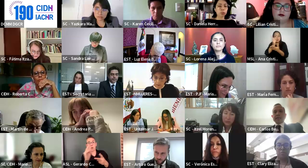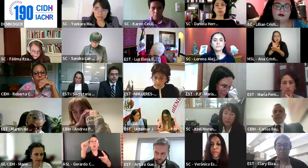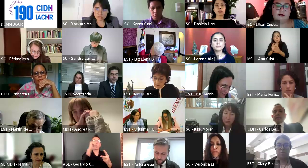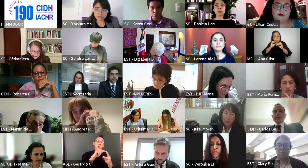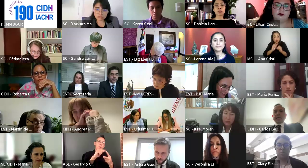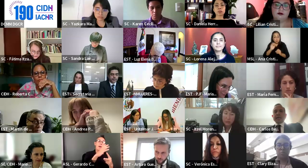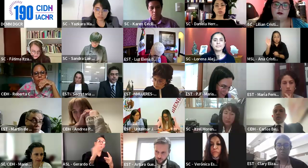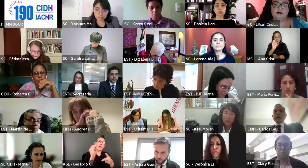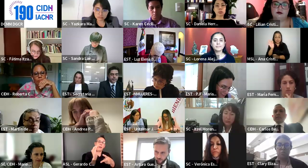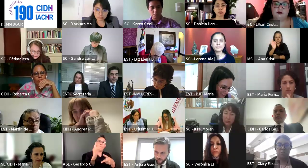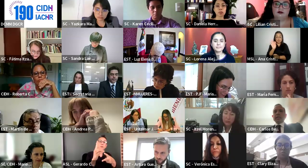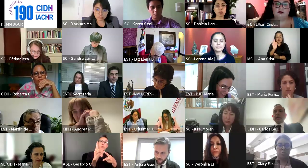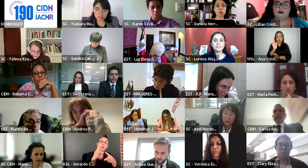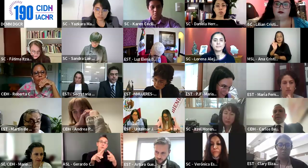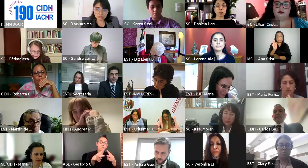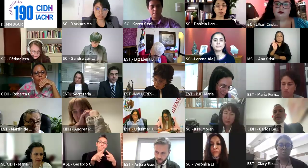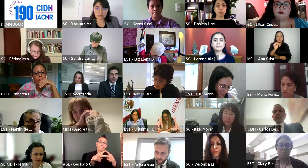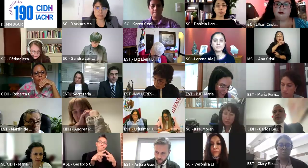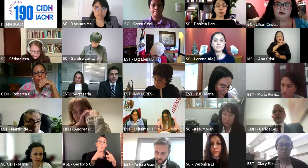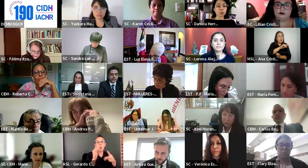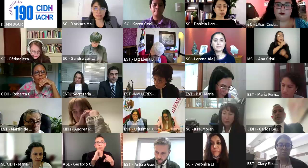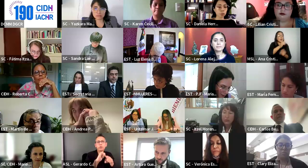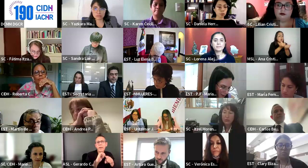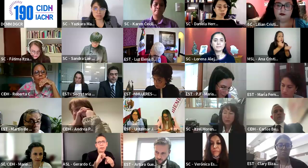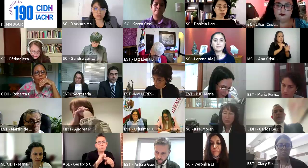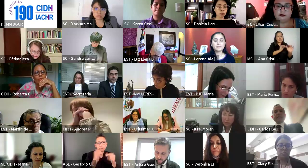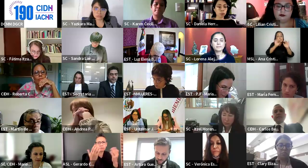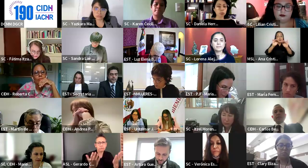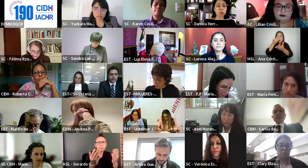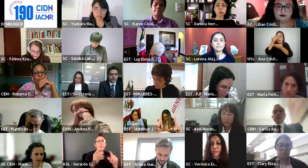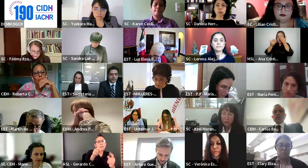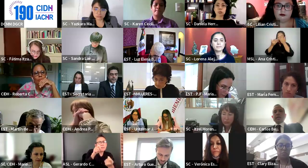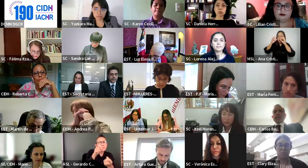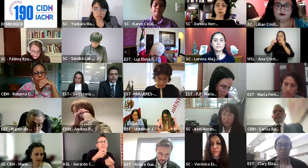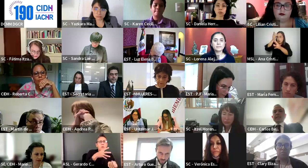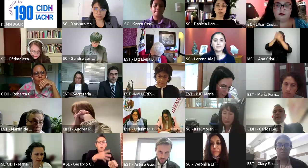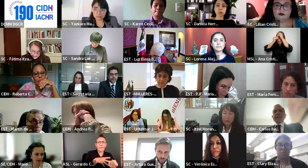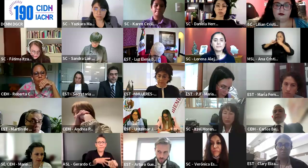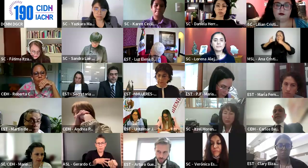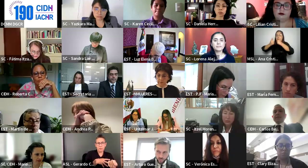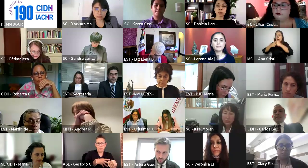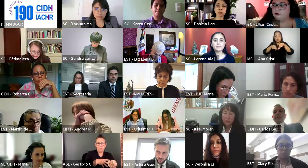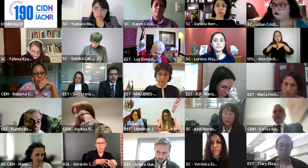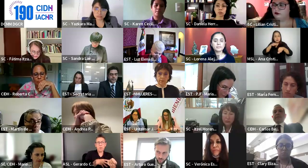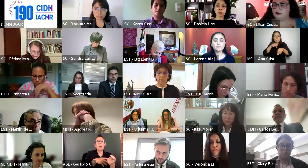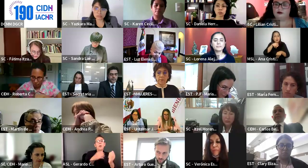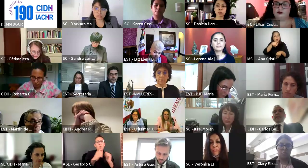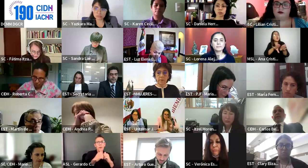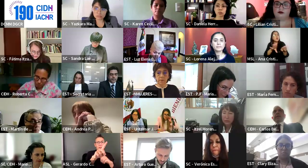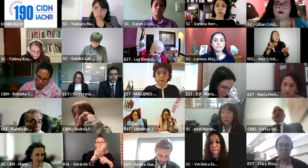posibilidad de educación y de capacitación de las mujeres en situación de